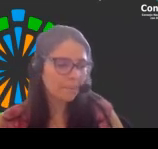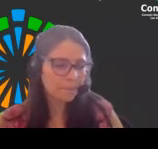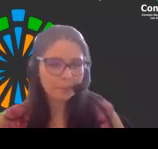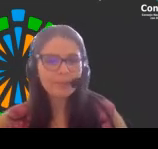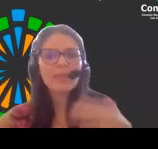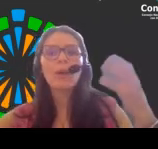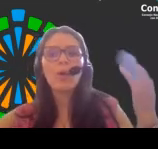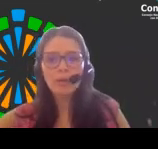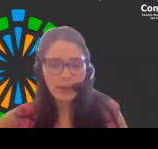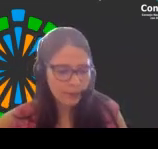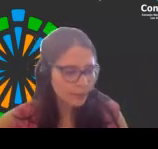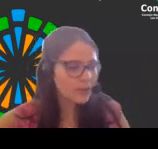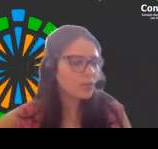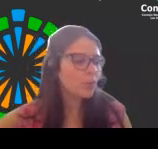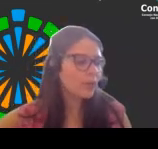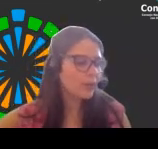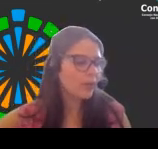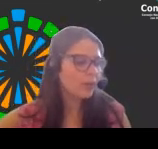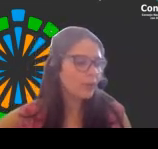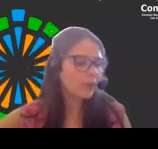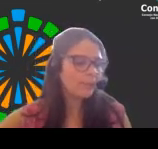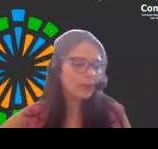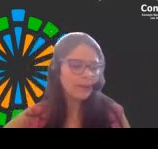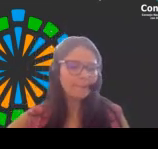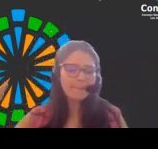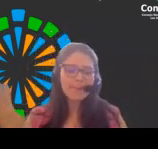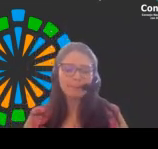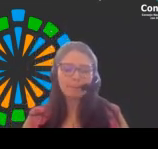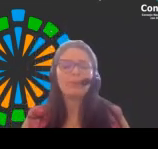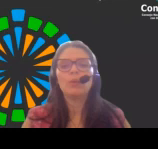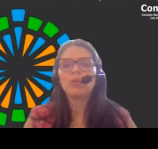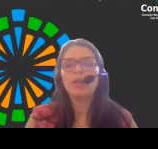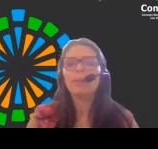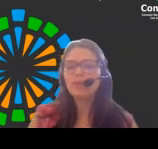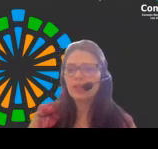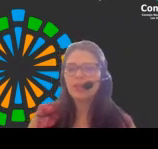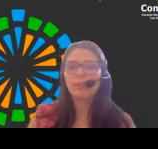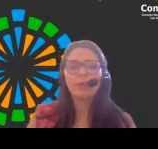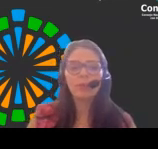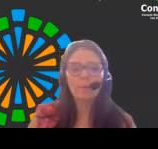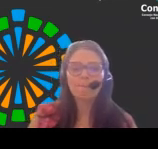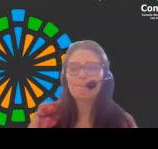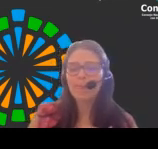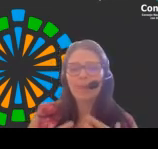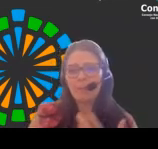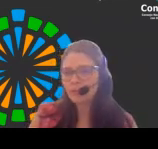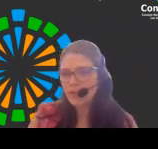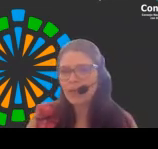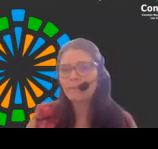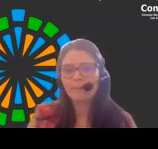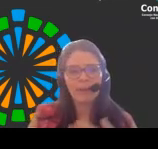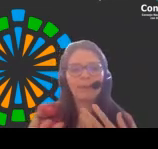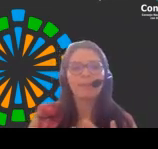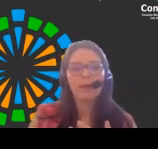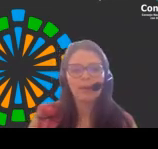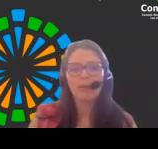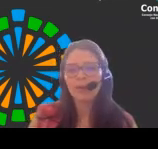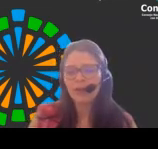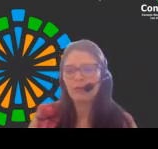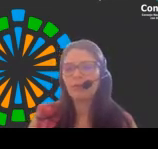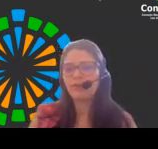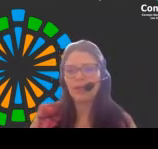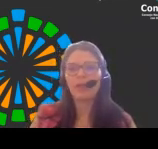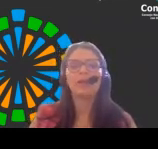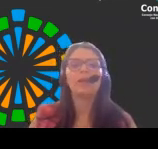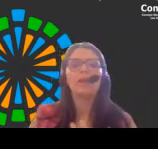perfecto coloquemos visto verdad igual También me gustaría muchísimo que pusieran también Para